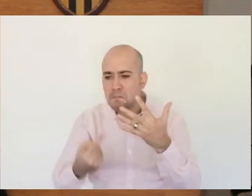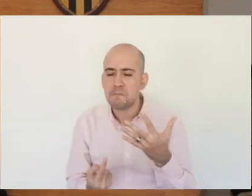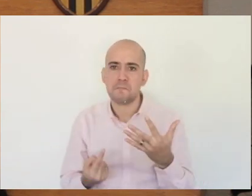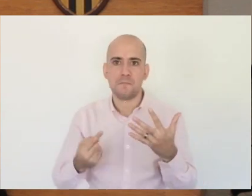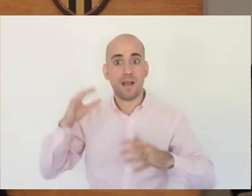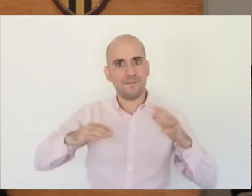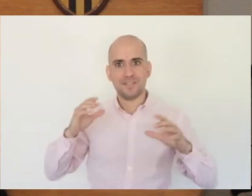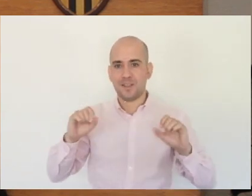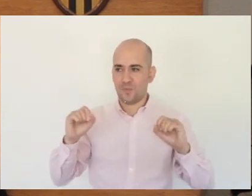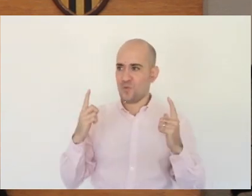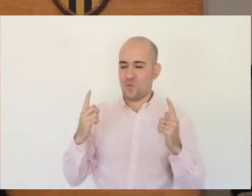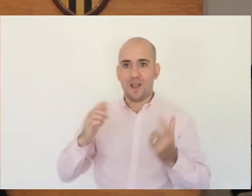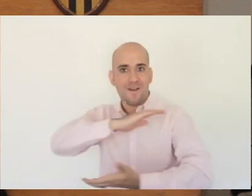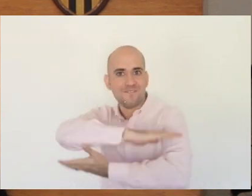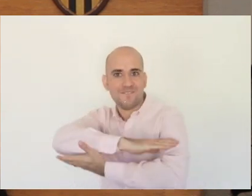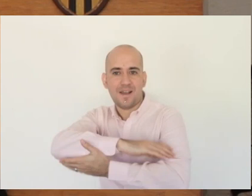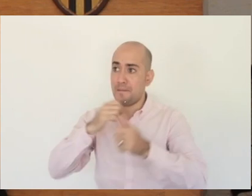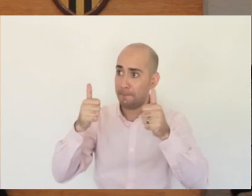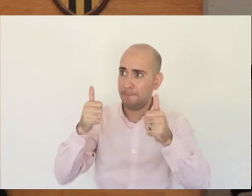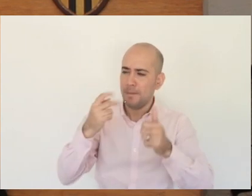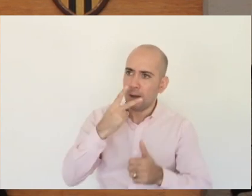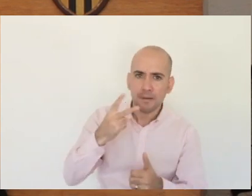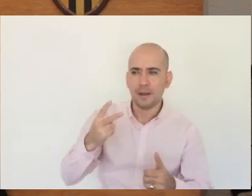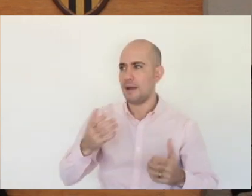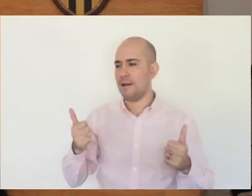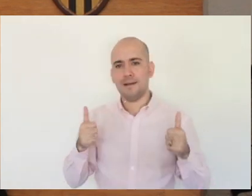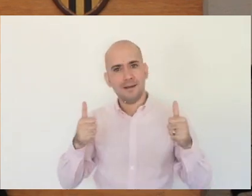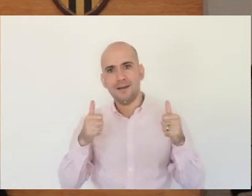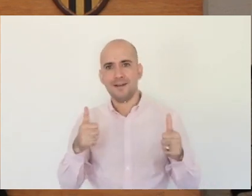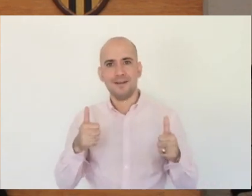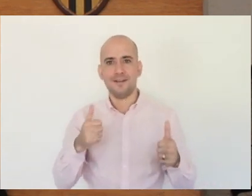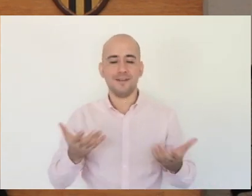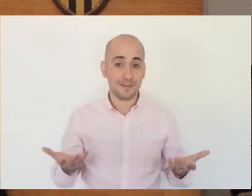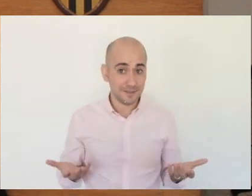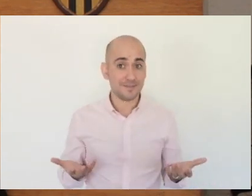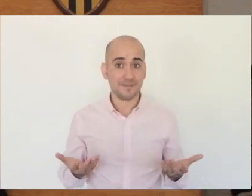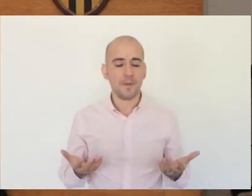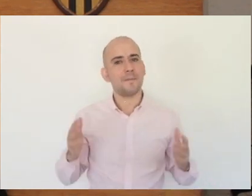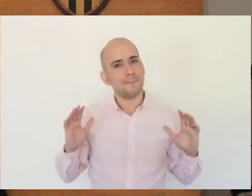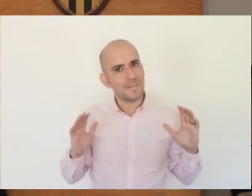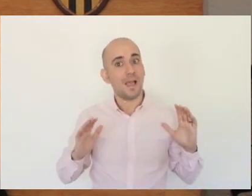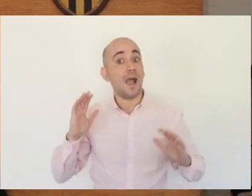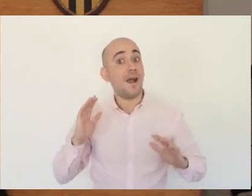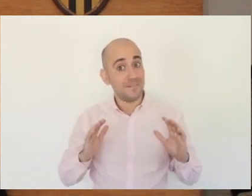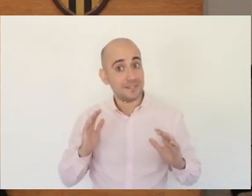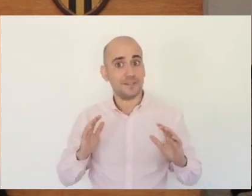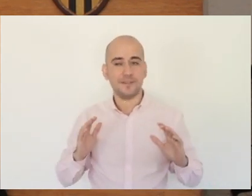ceremonias, momentos estelares en que contemplamos el rostro y evocamos los acentos de la